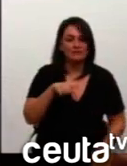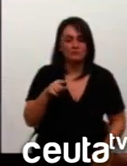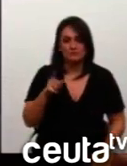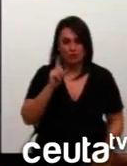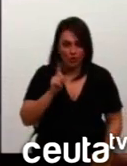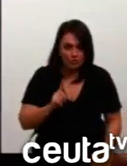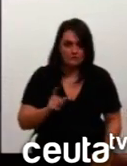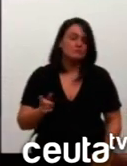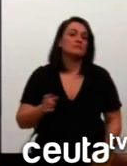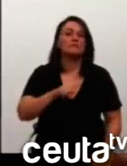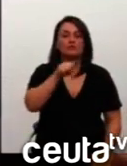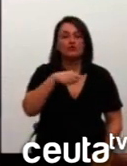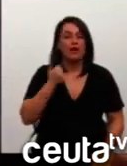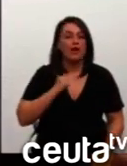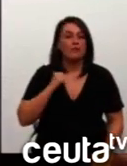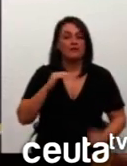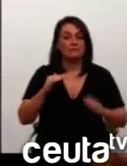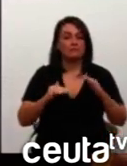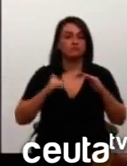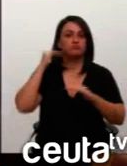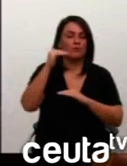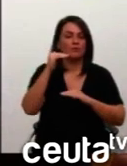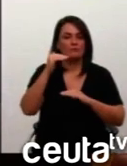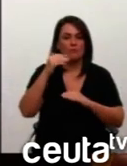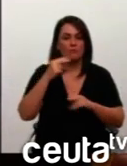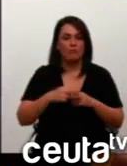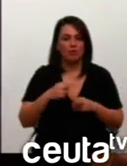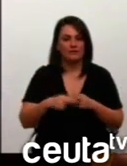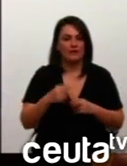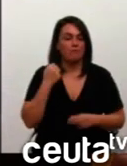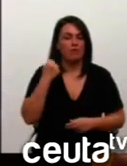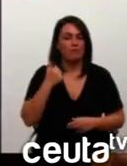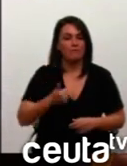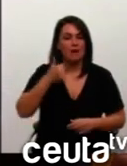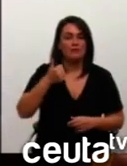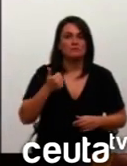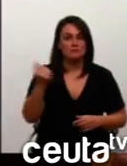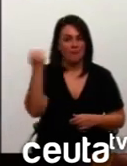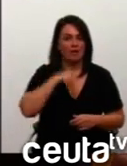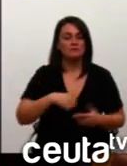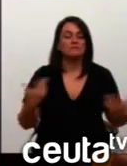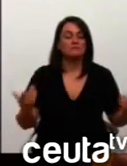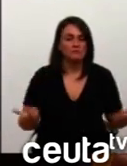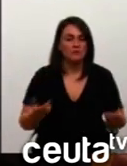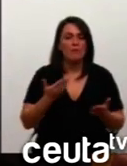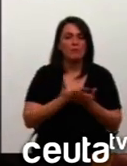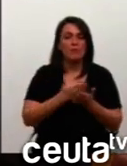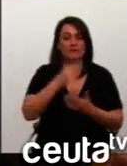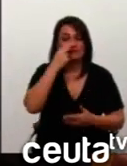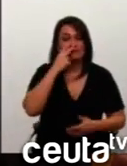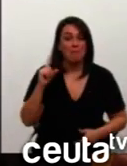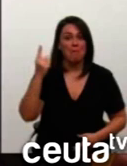de su posición de superioridad política con los acuerdos a los que puedan llegar para sacar adelante las propuestas que a ustedes les interesan. Pero